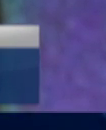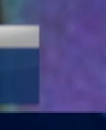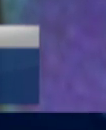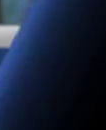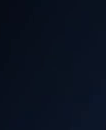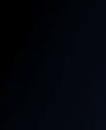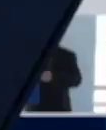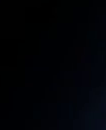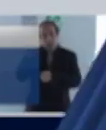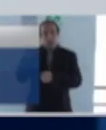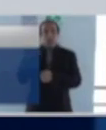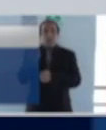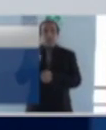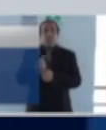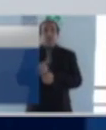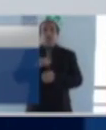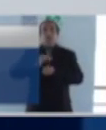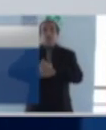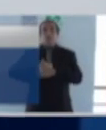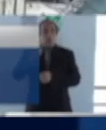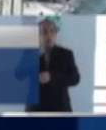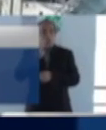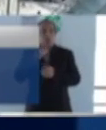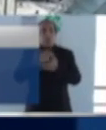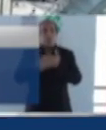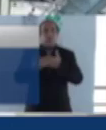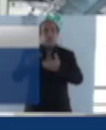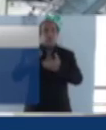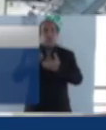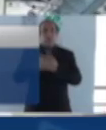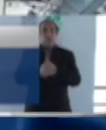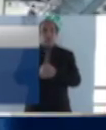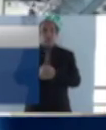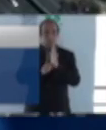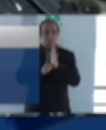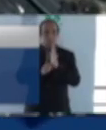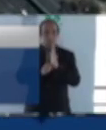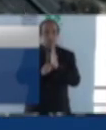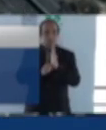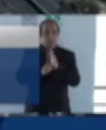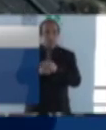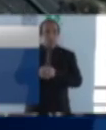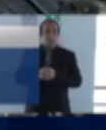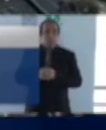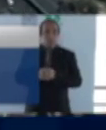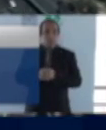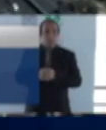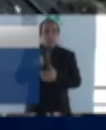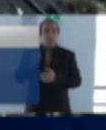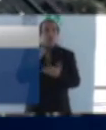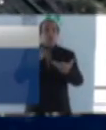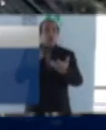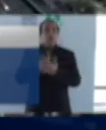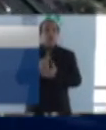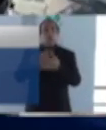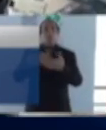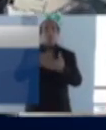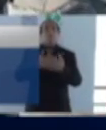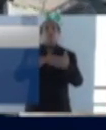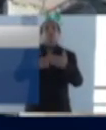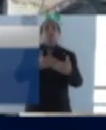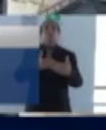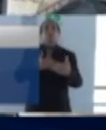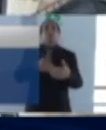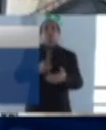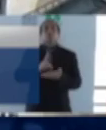Barrientos. La Ciudad de México contará con un nuevo organismo de transporte público que operará el sistema Cablebus y su creación será